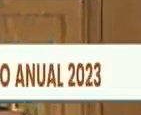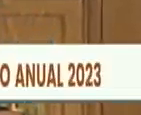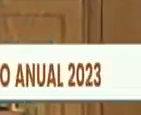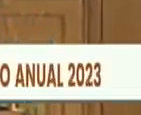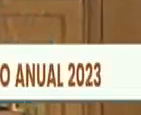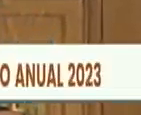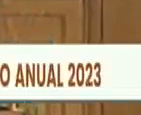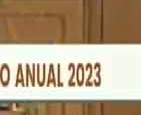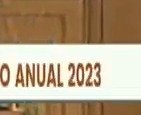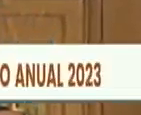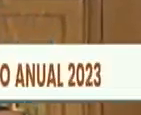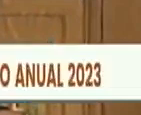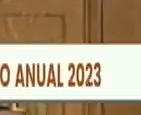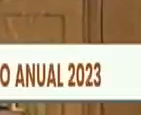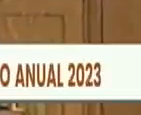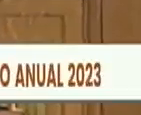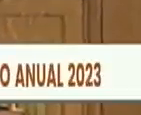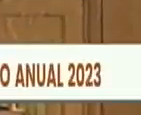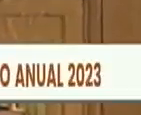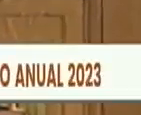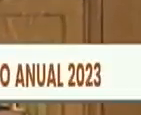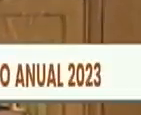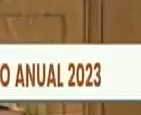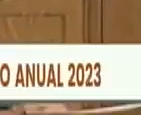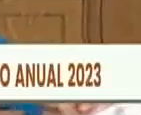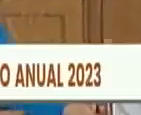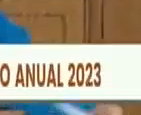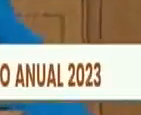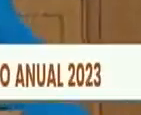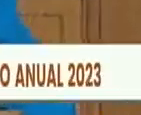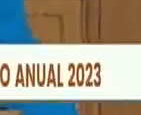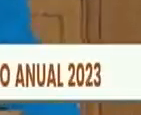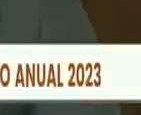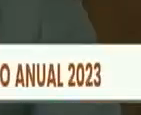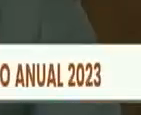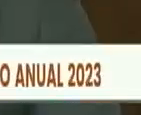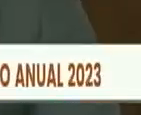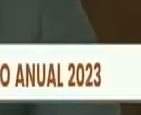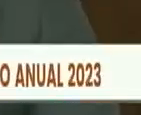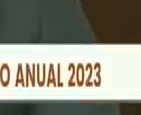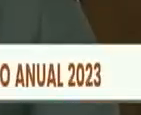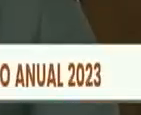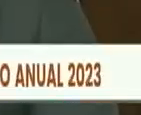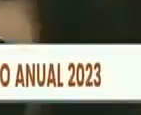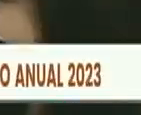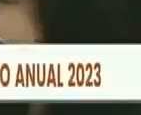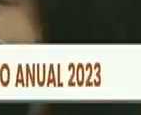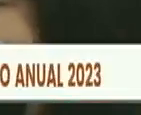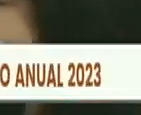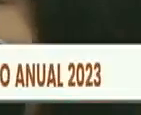2022 también tendremos crecimiento de 2 dígitos, un crecimiento donde